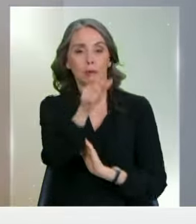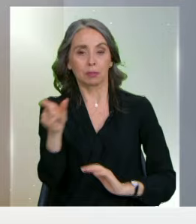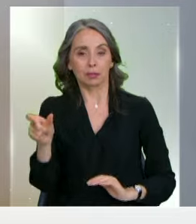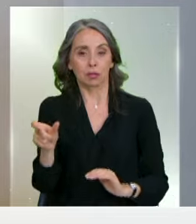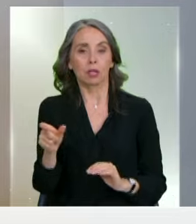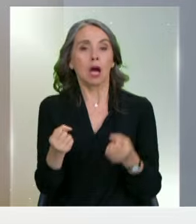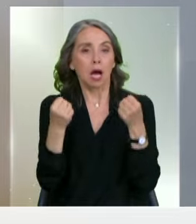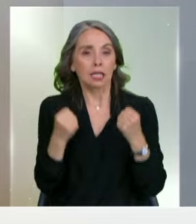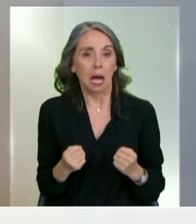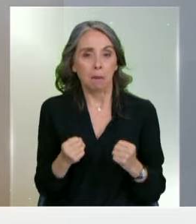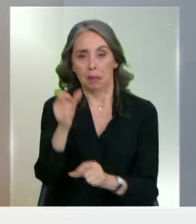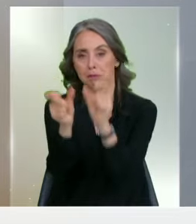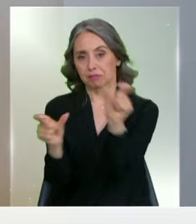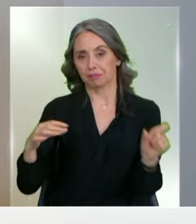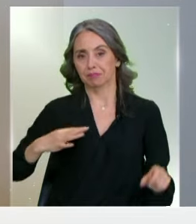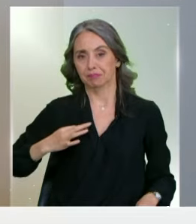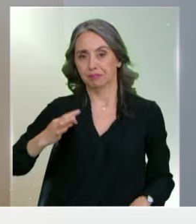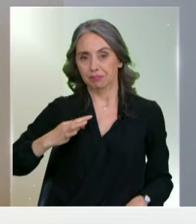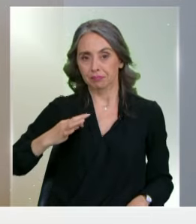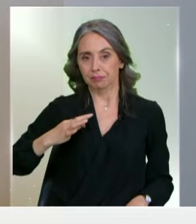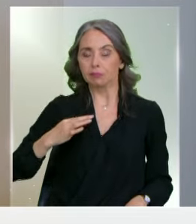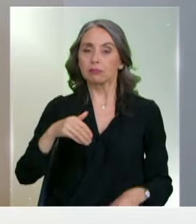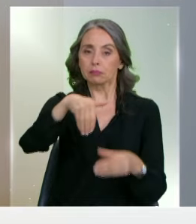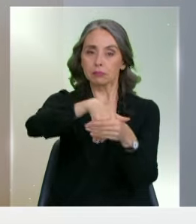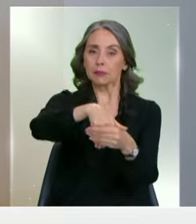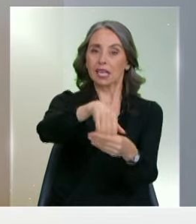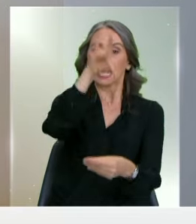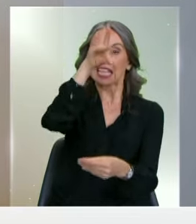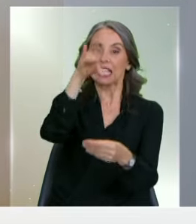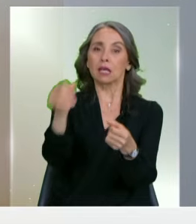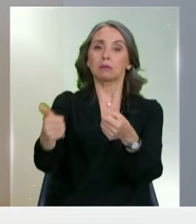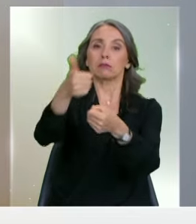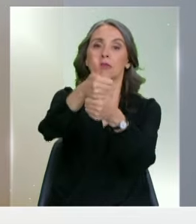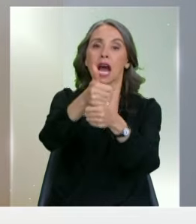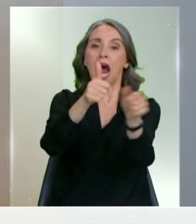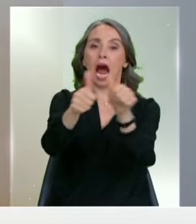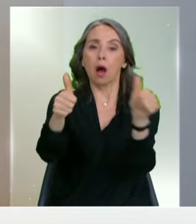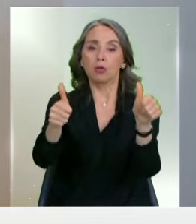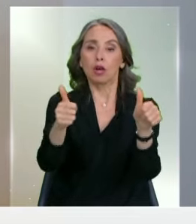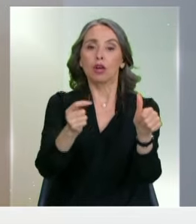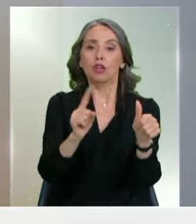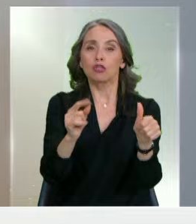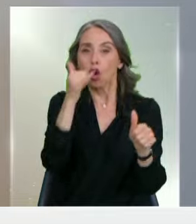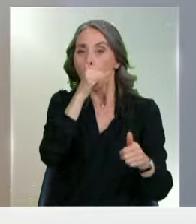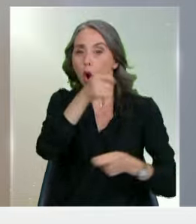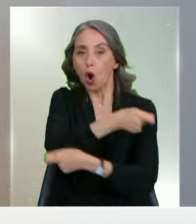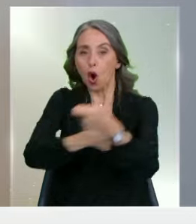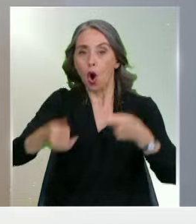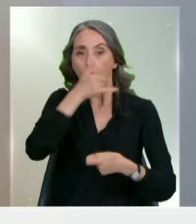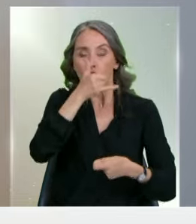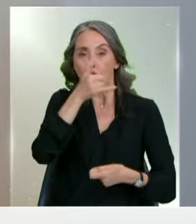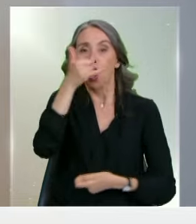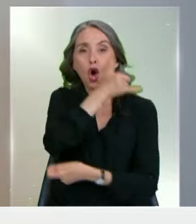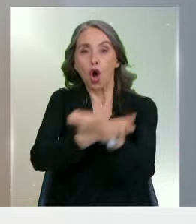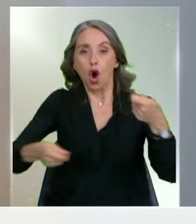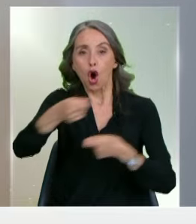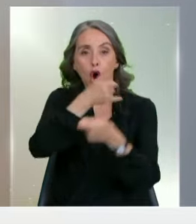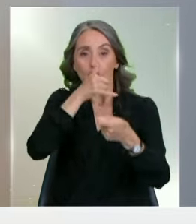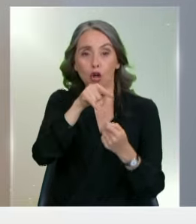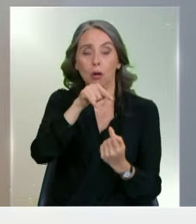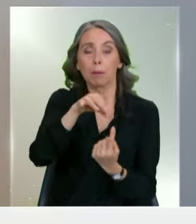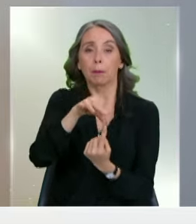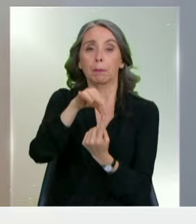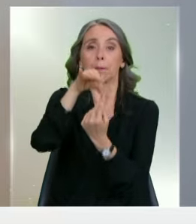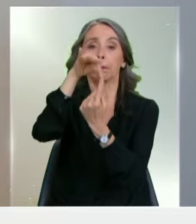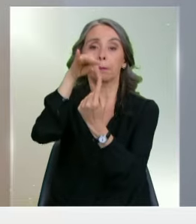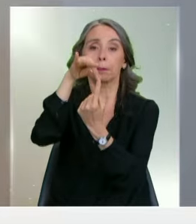Es la capacidad de la ciudadanía de elegir autoridades que no cometan corrupción. La corrupción es el eje